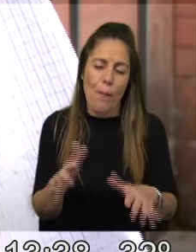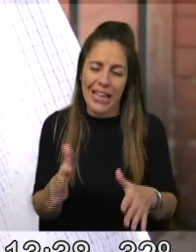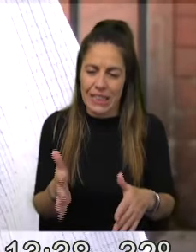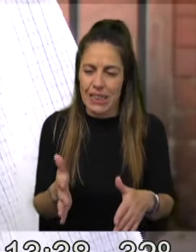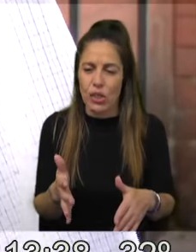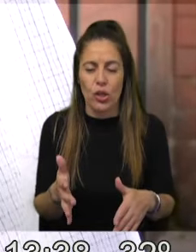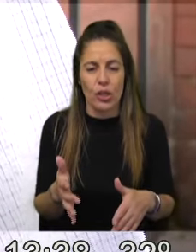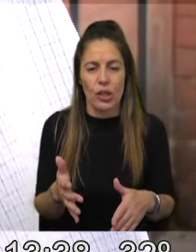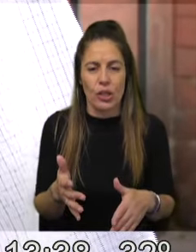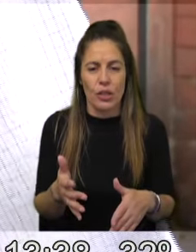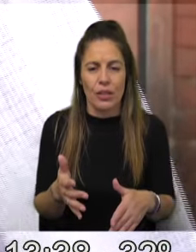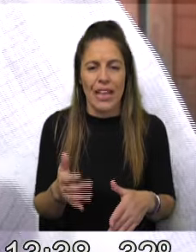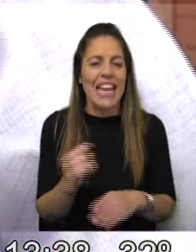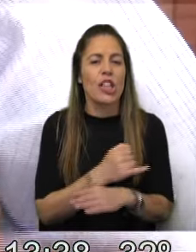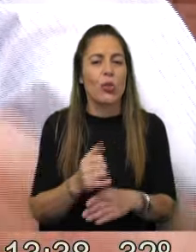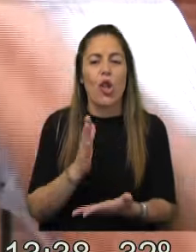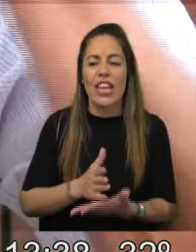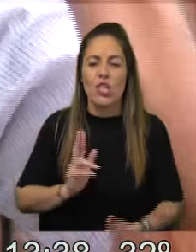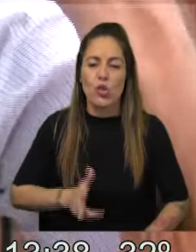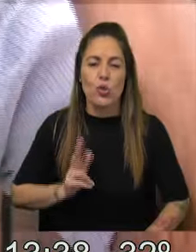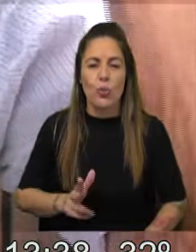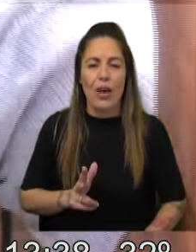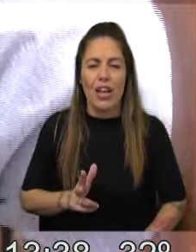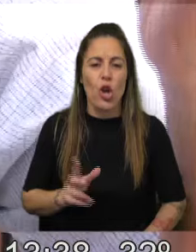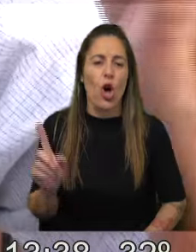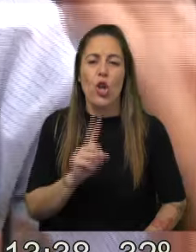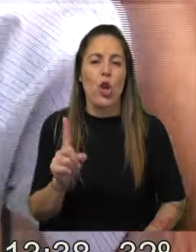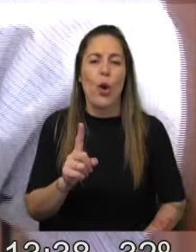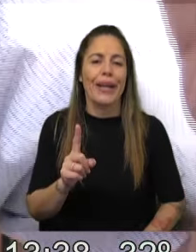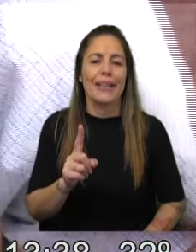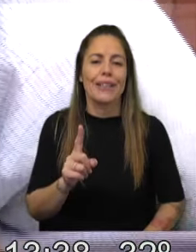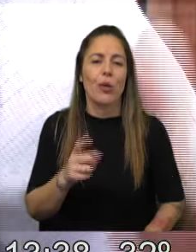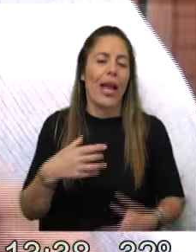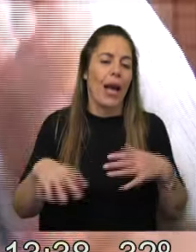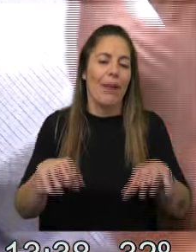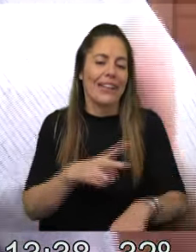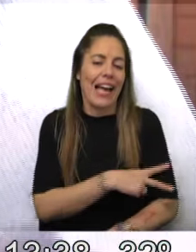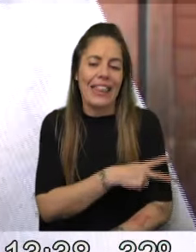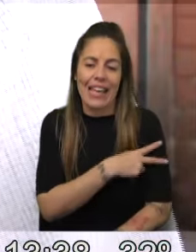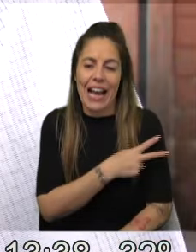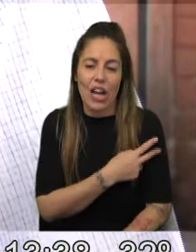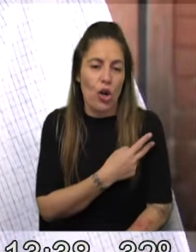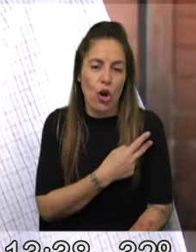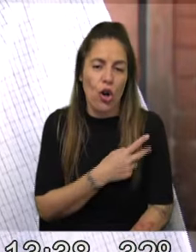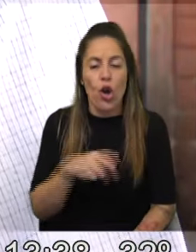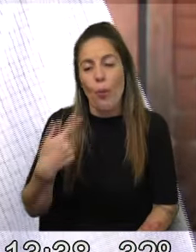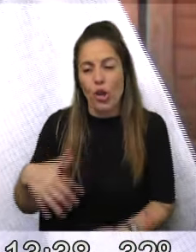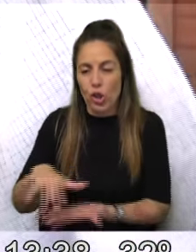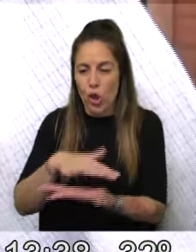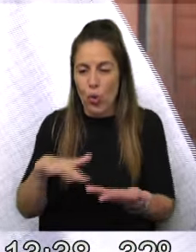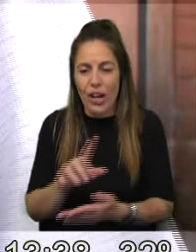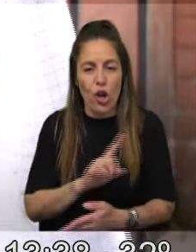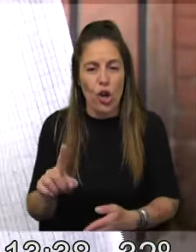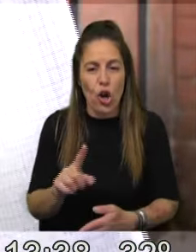parecido. El Instituto de Derechos Humanos no es una repartija de cargos como se puede dar en otros lados, es